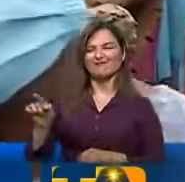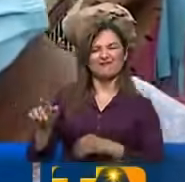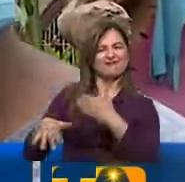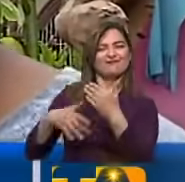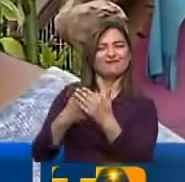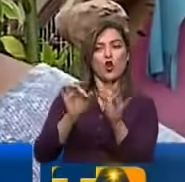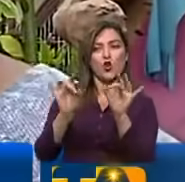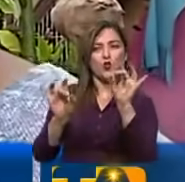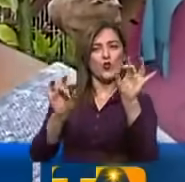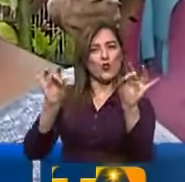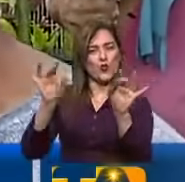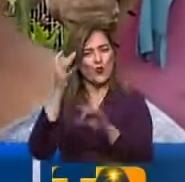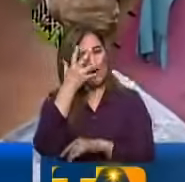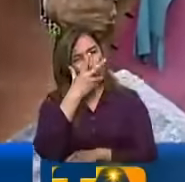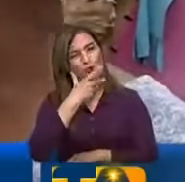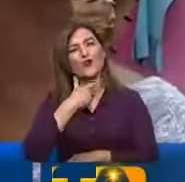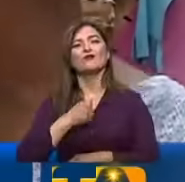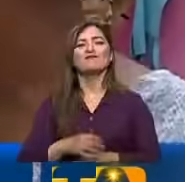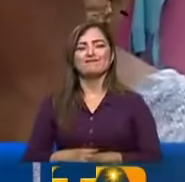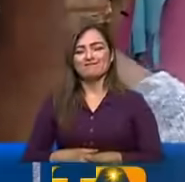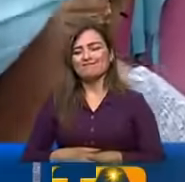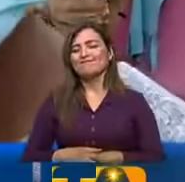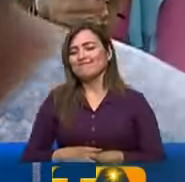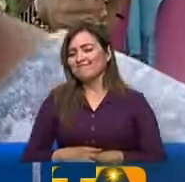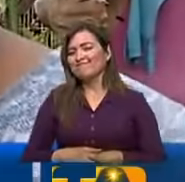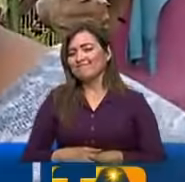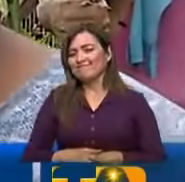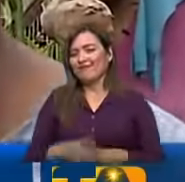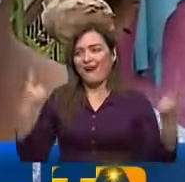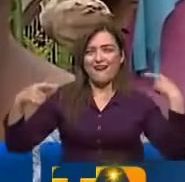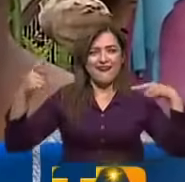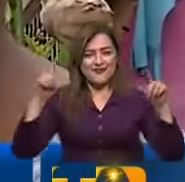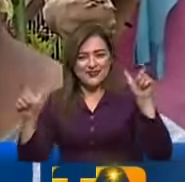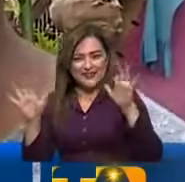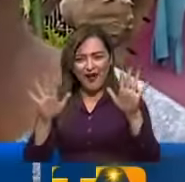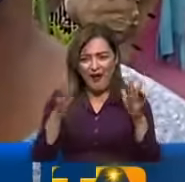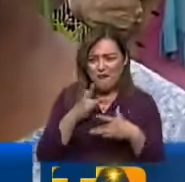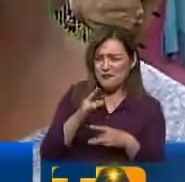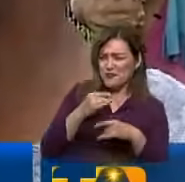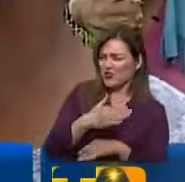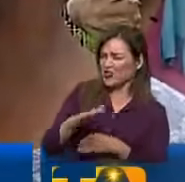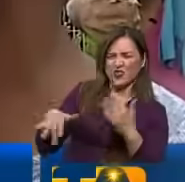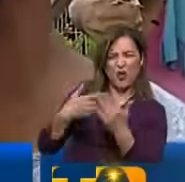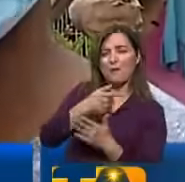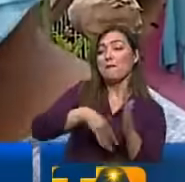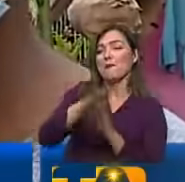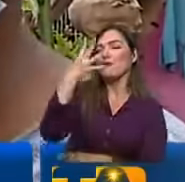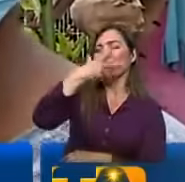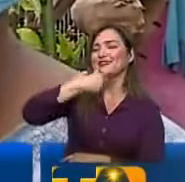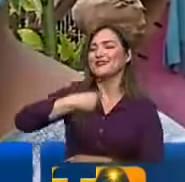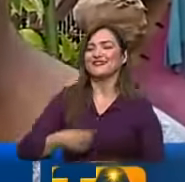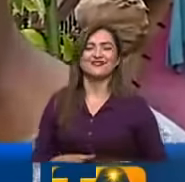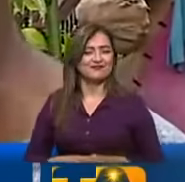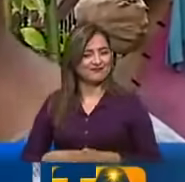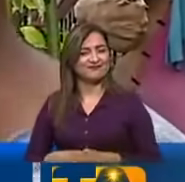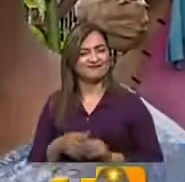todo tiene iluminación, todos tienen foquitos navideños y esto es una locura. La misma gente viene y dice del público, de todos los monigotes, este es el